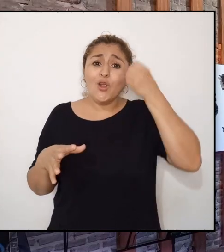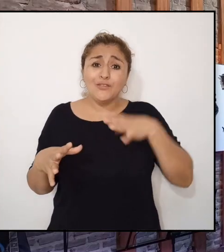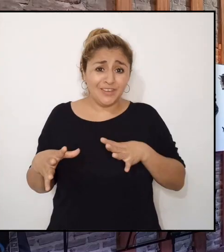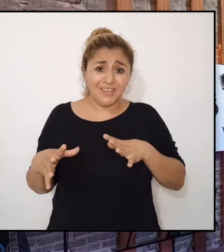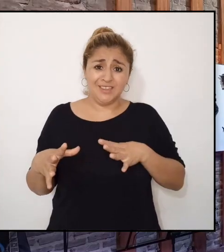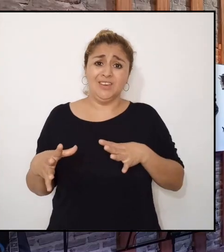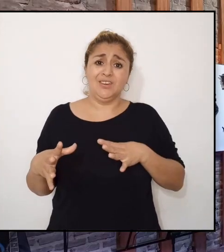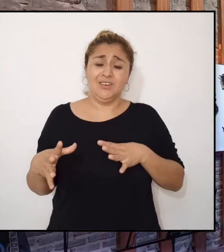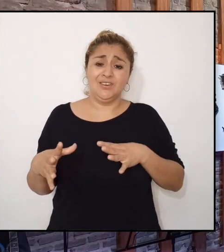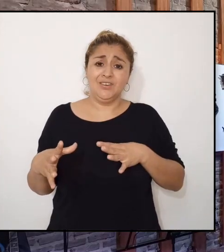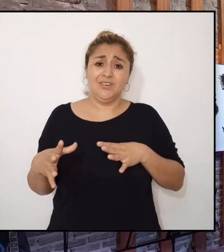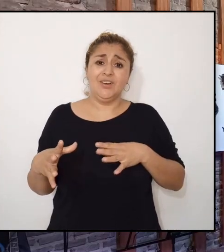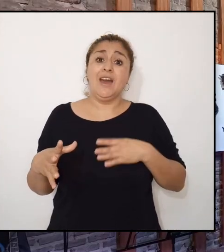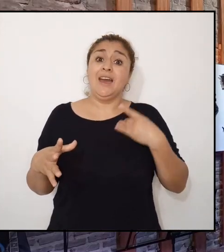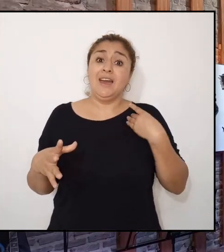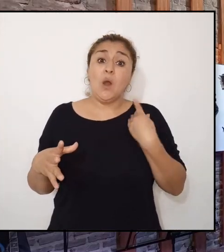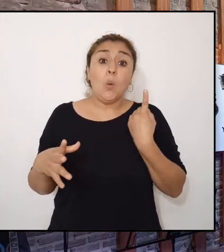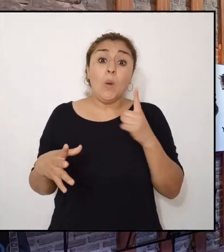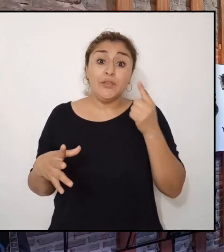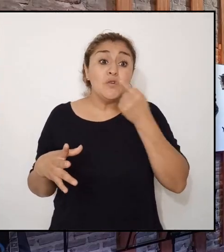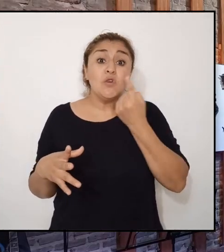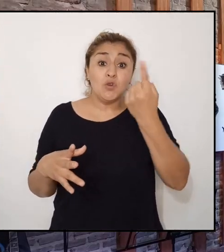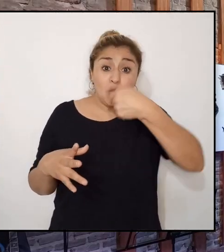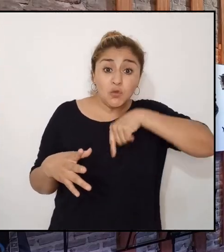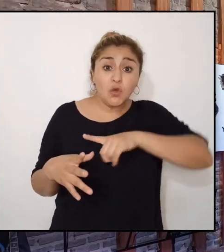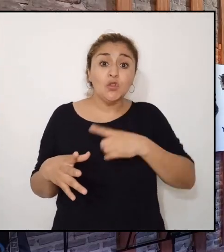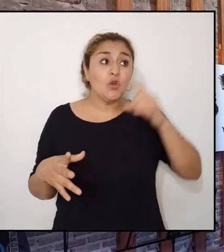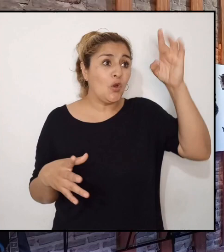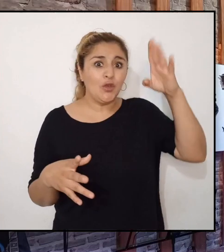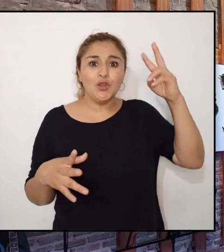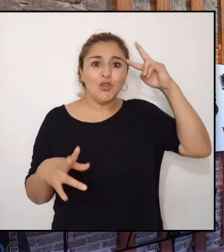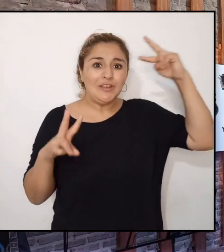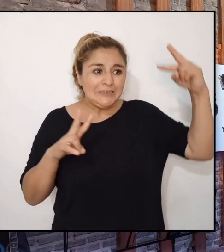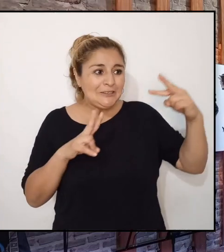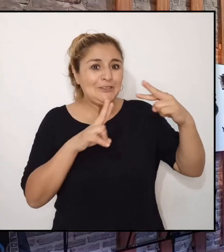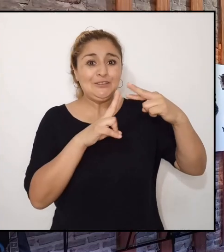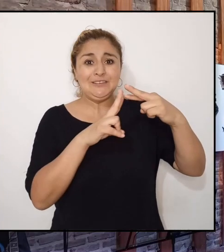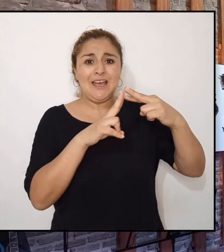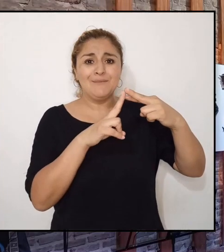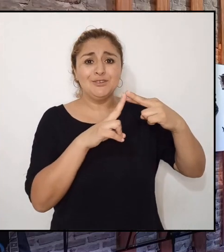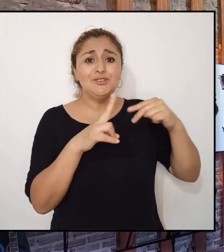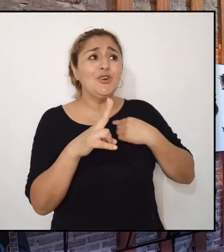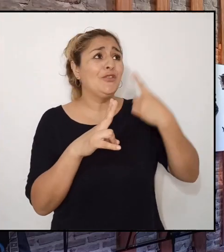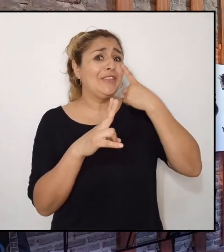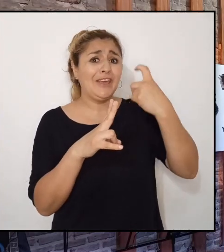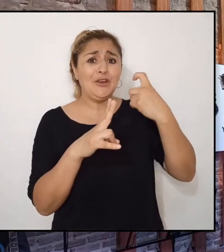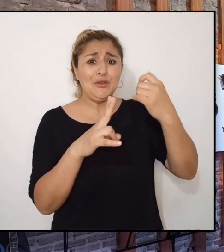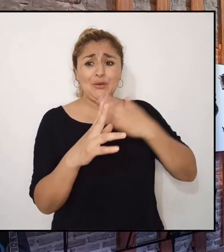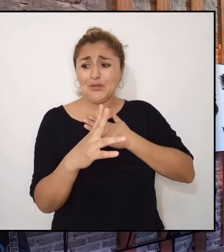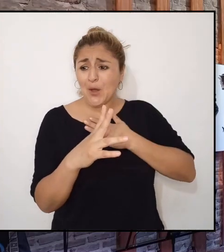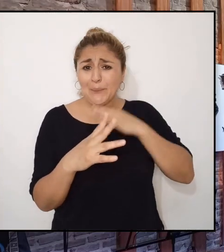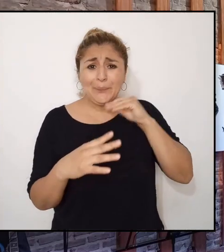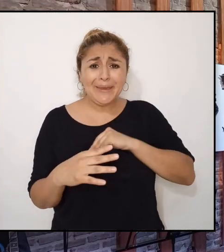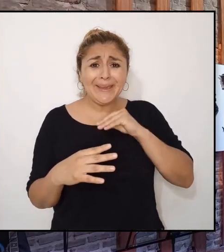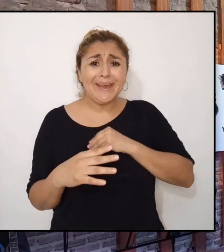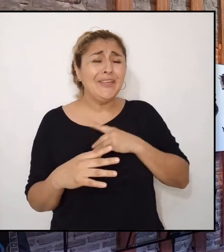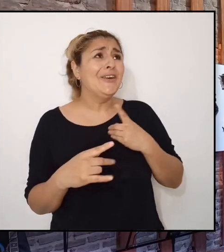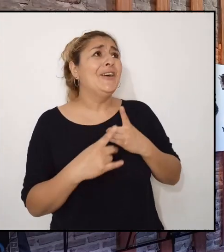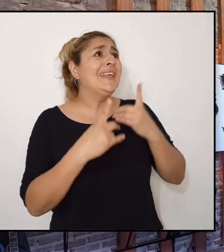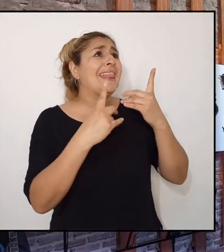tan poderoso. Lo que decimos es, Señor, ten misericordia de mí. Le decimos, Señor,